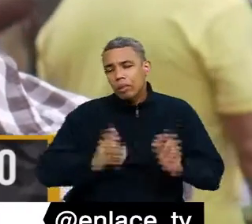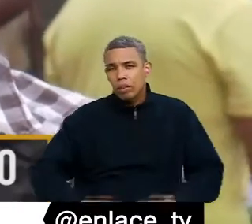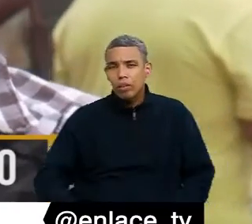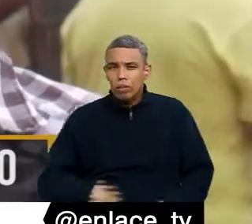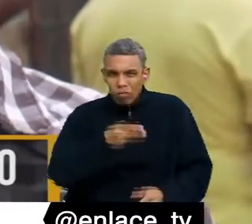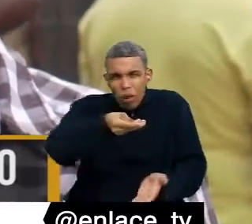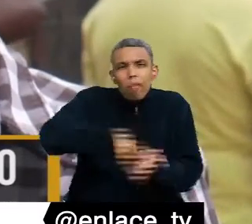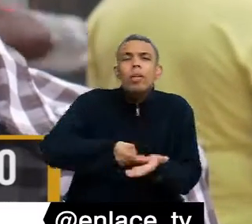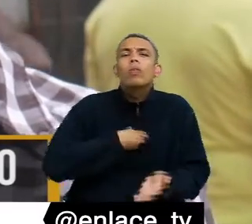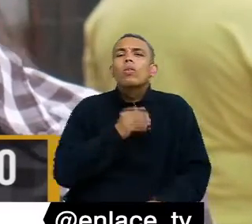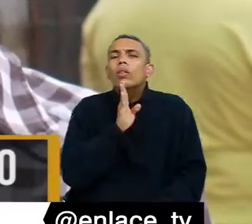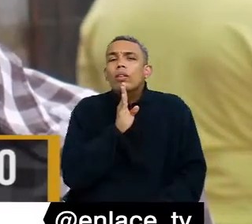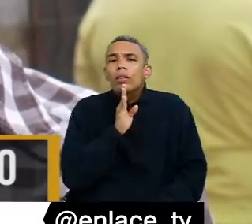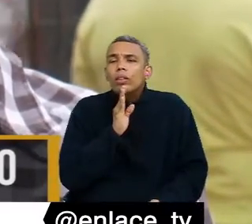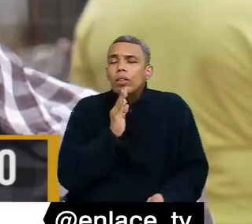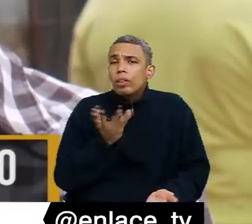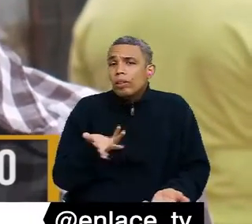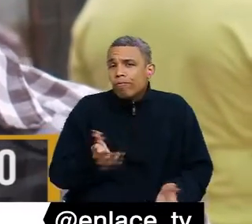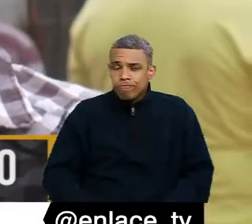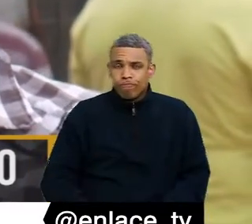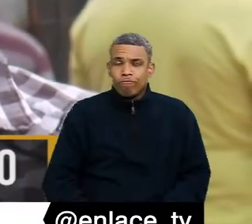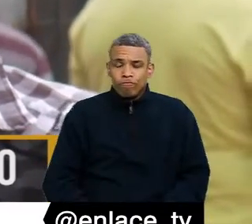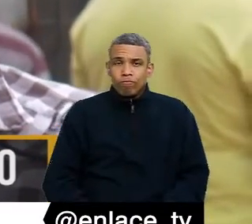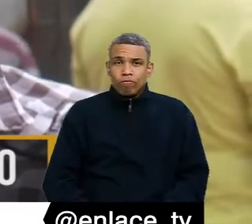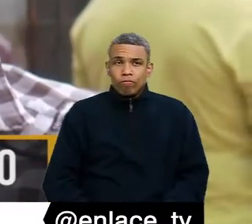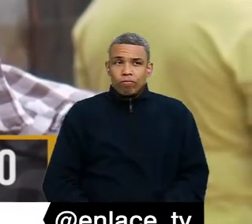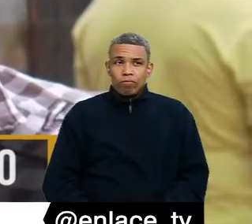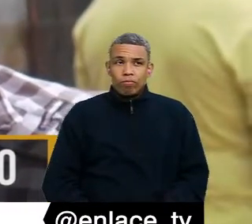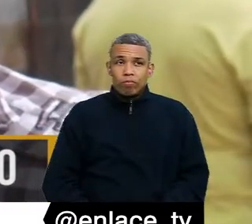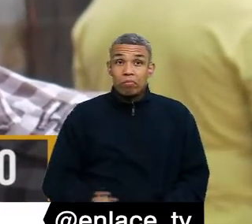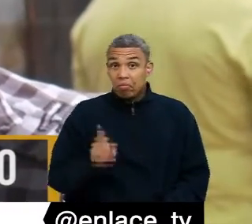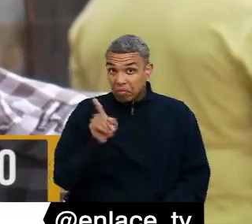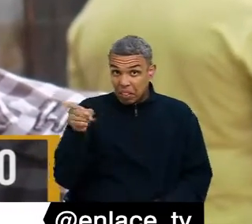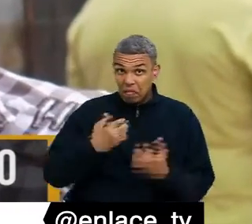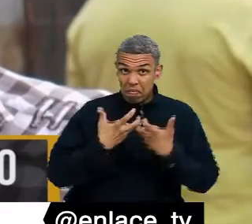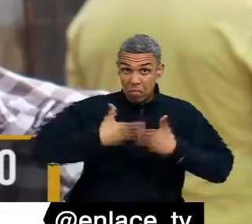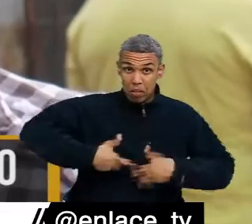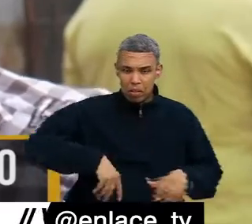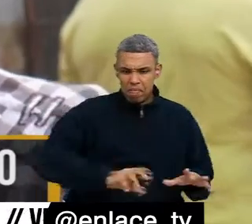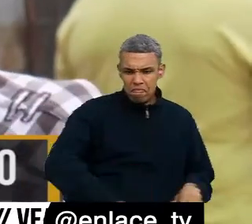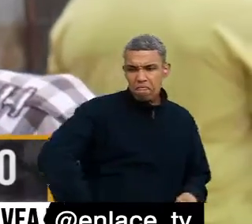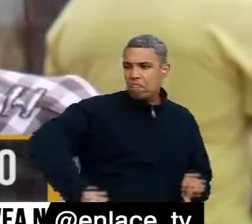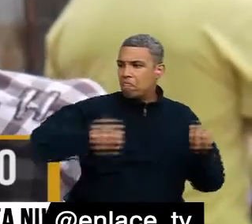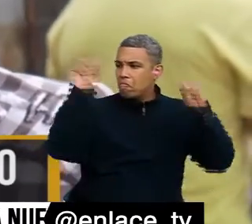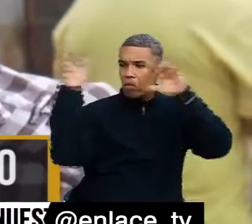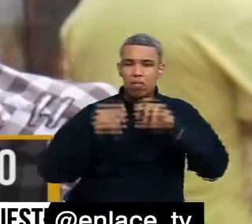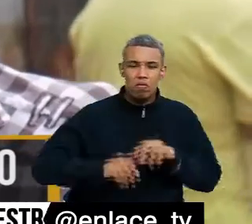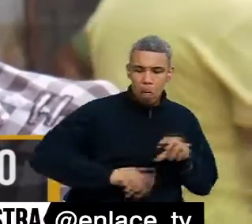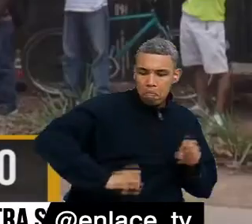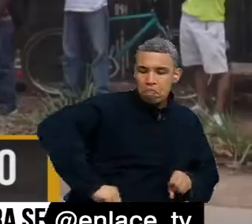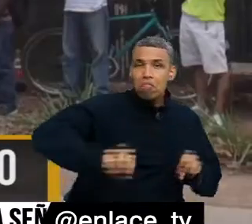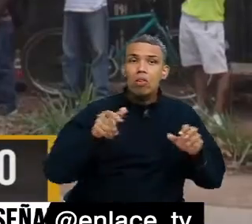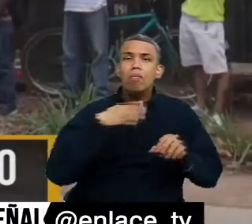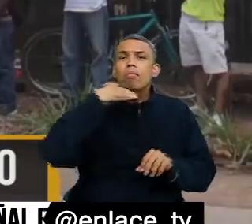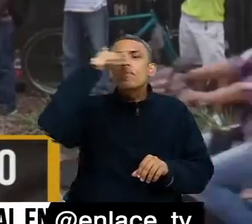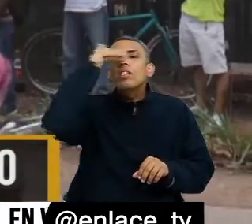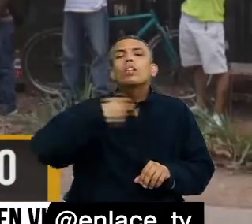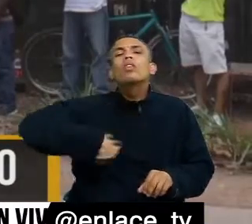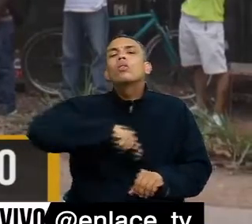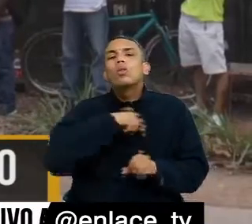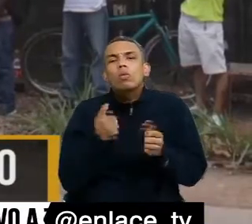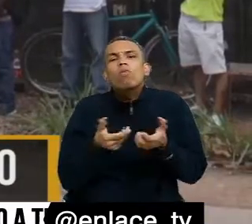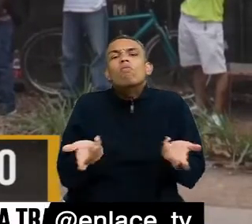va a pagar y nada, que nadie se pronuncia para nada. Y ellos ya se están trasteando, ya llevaron unos viajes para Medellín. Y nosotros estamos, vean. Los